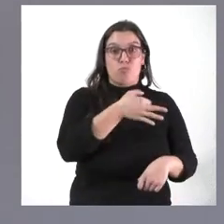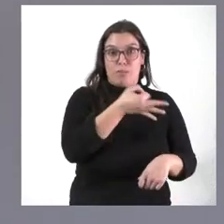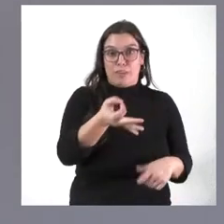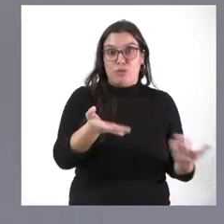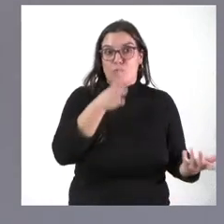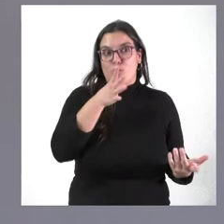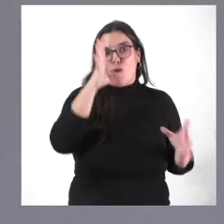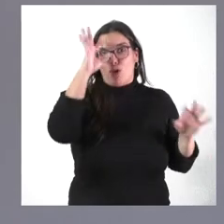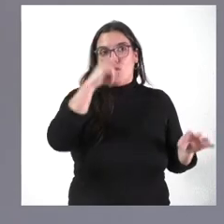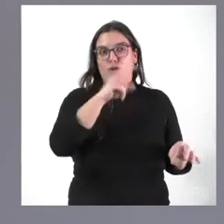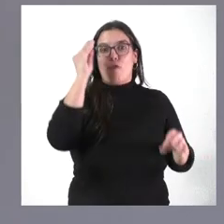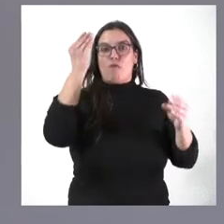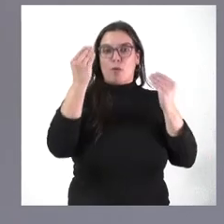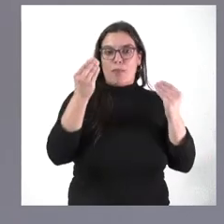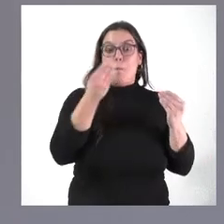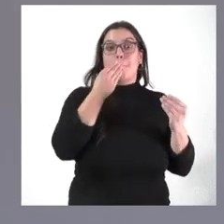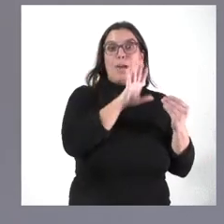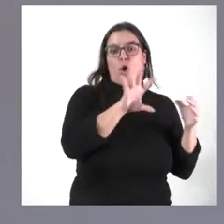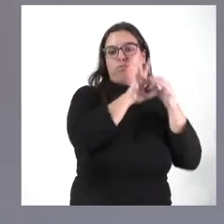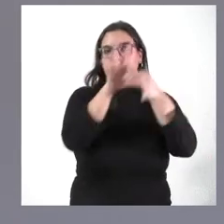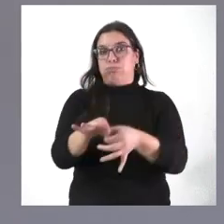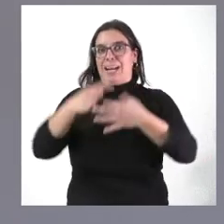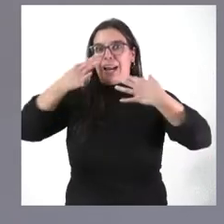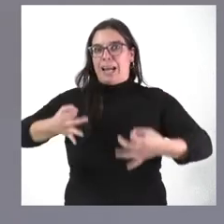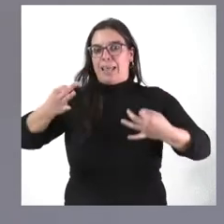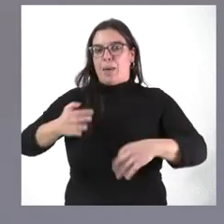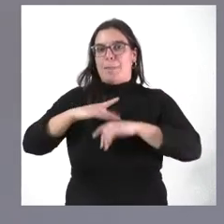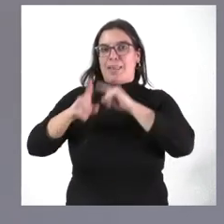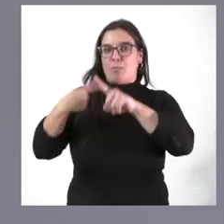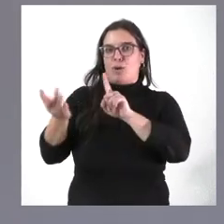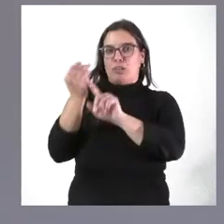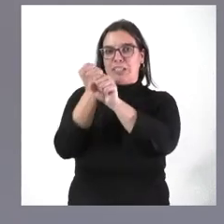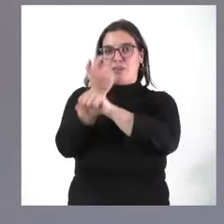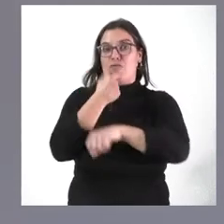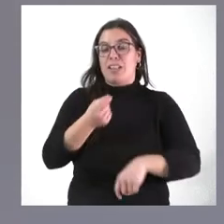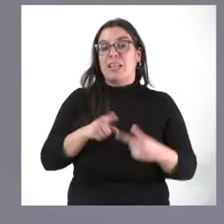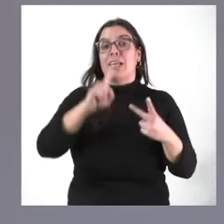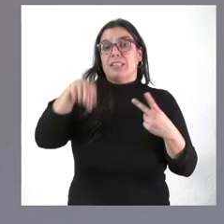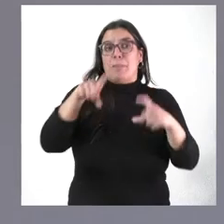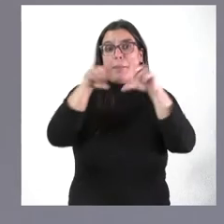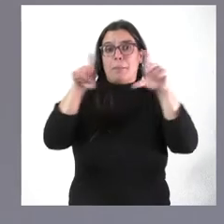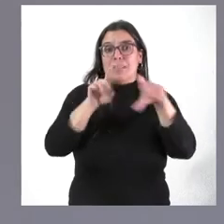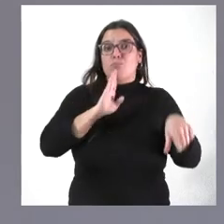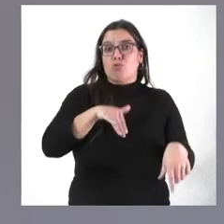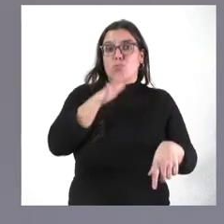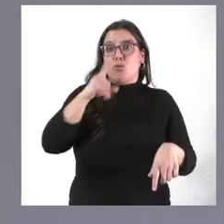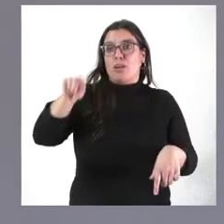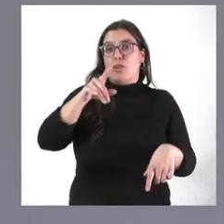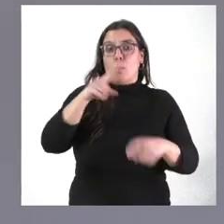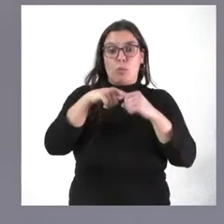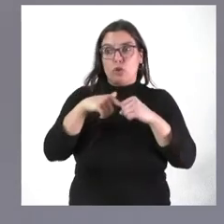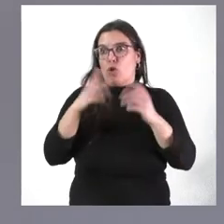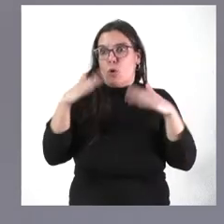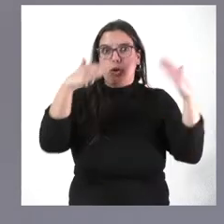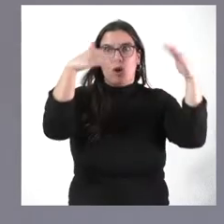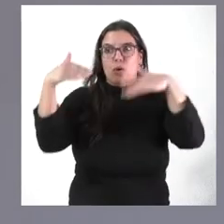tendrían más formación más adaptada al mercado y podrían encontrar un puesto de trabajo pero también para las empresas porque podrían cubrir esos puestos de